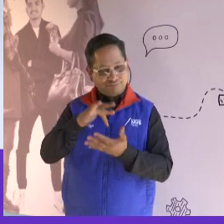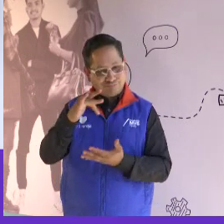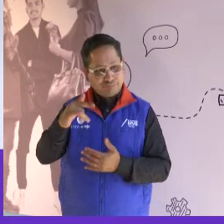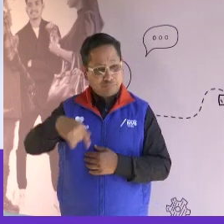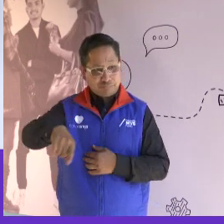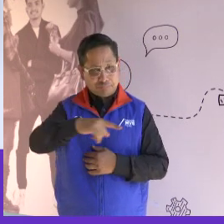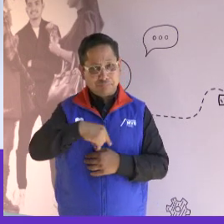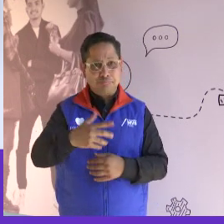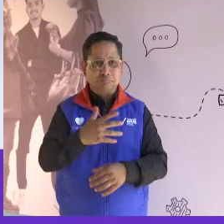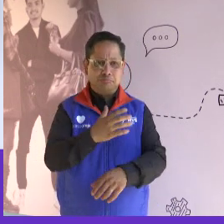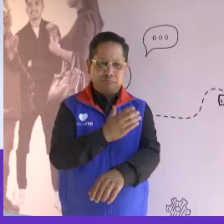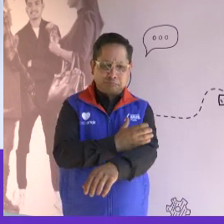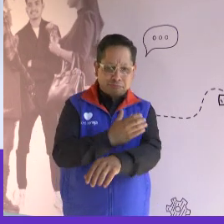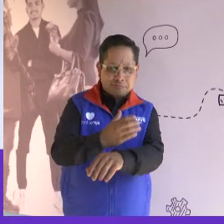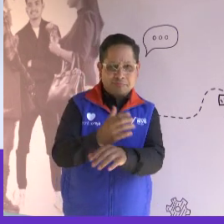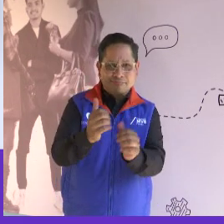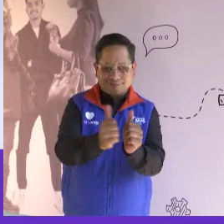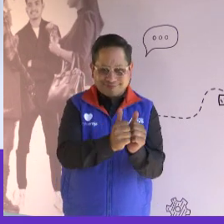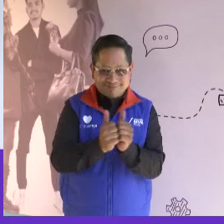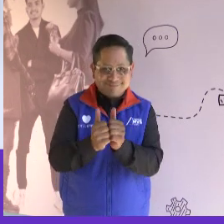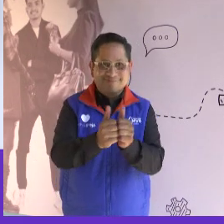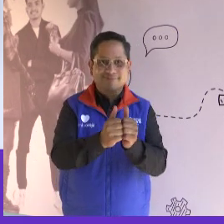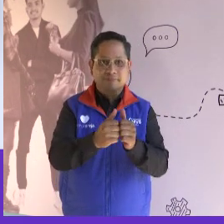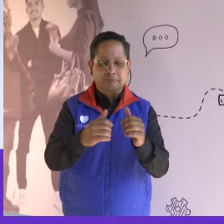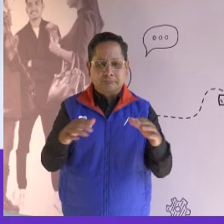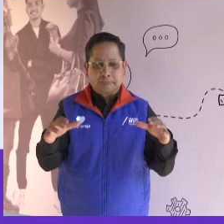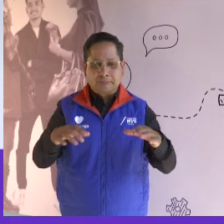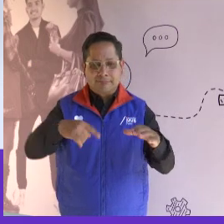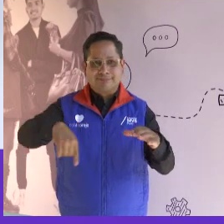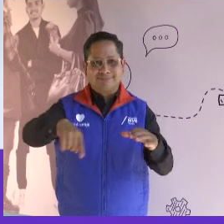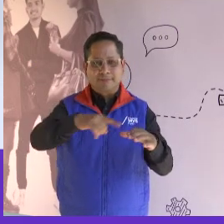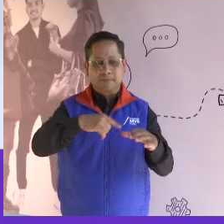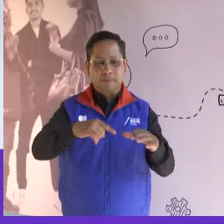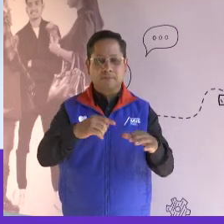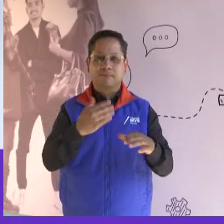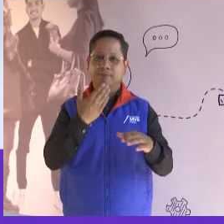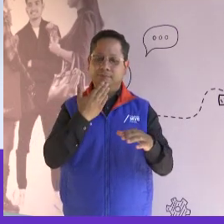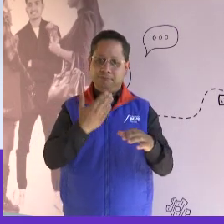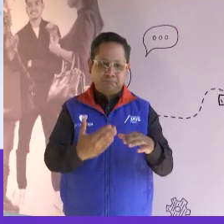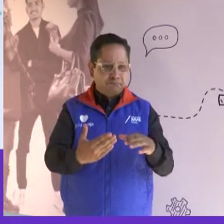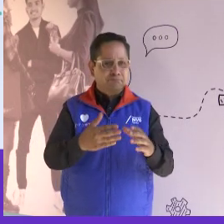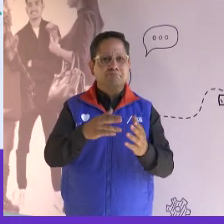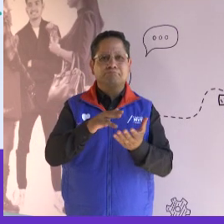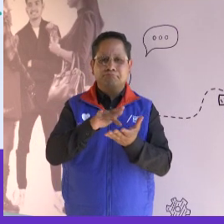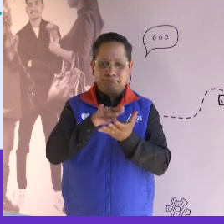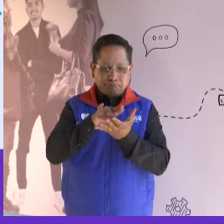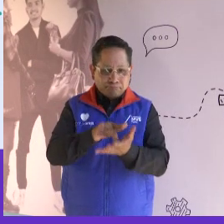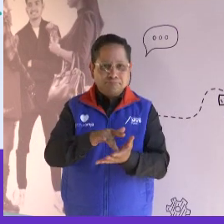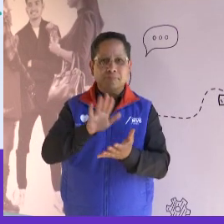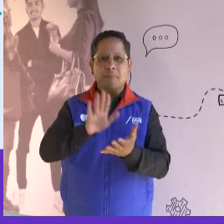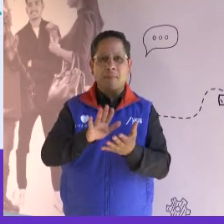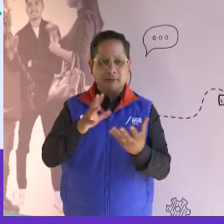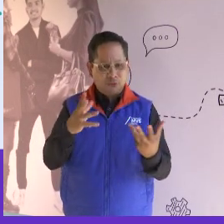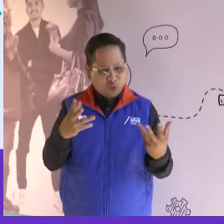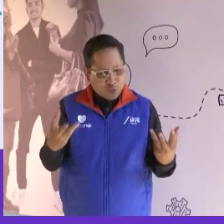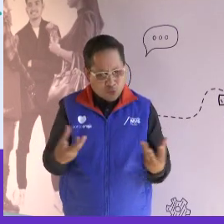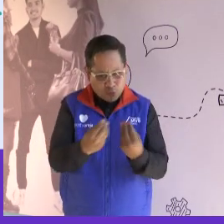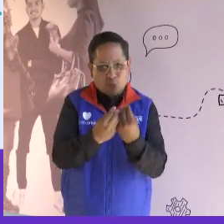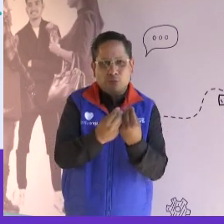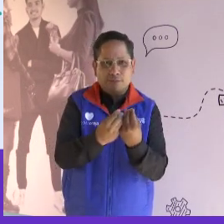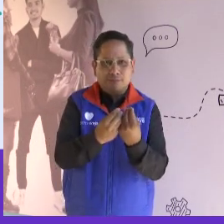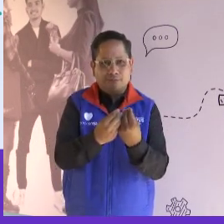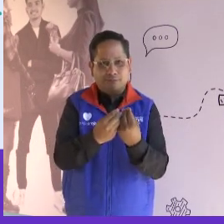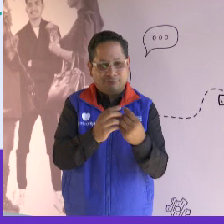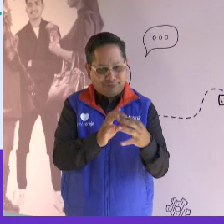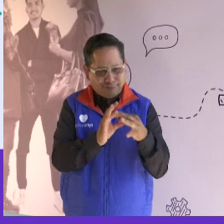colaborar dentro del encuentro de este espacio, ¿no? Siempre es un honor sumar fuerzas, ¿no? Y definitivamente, ¿por